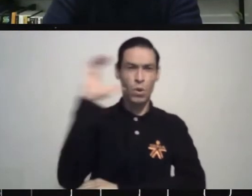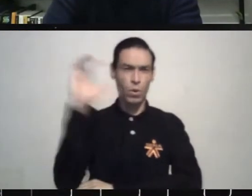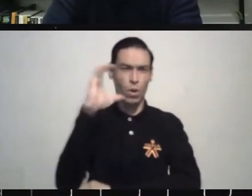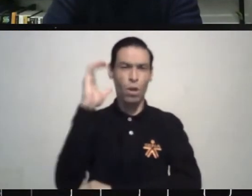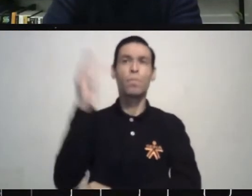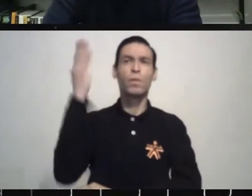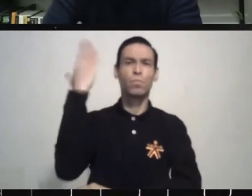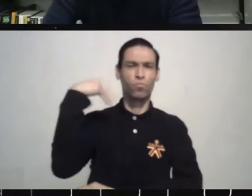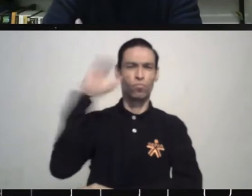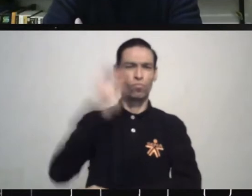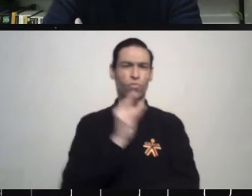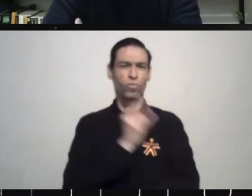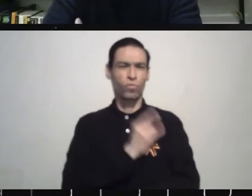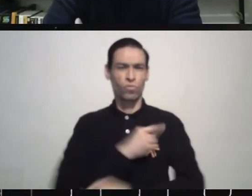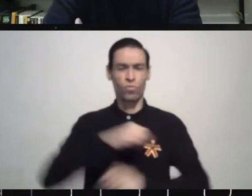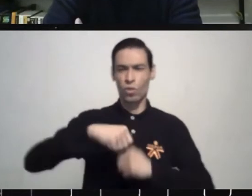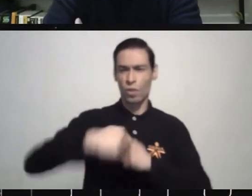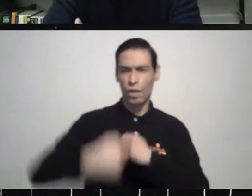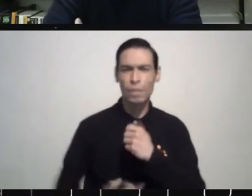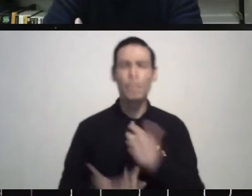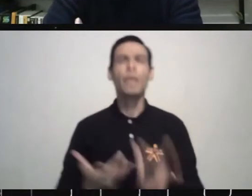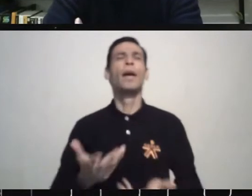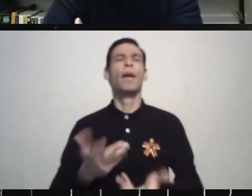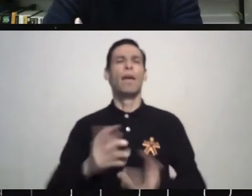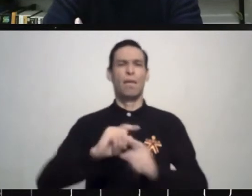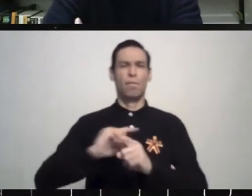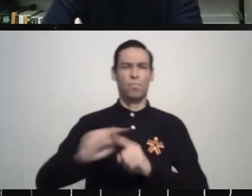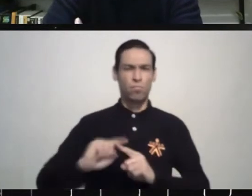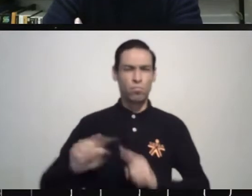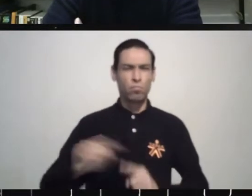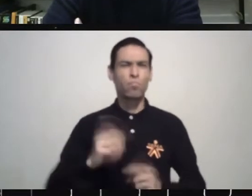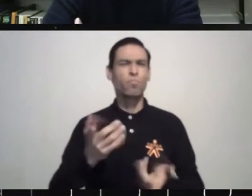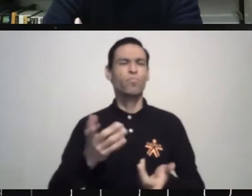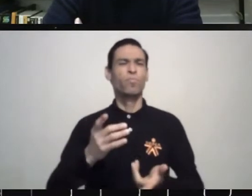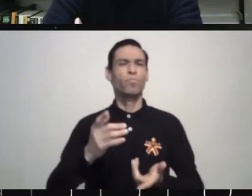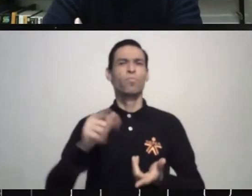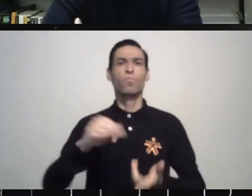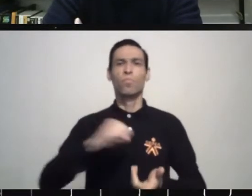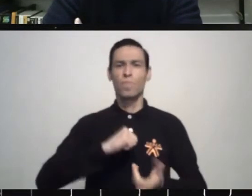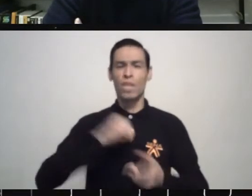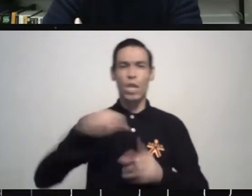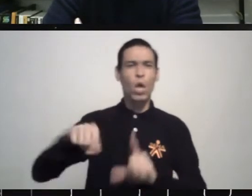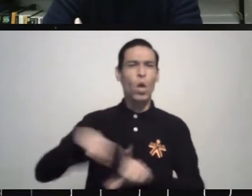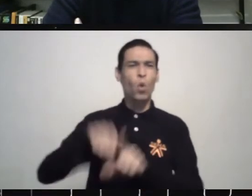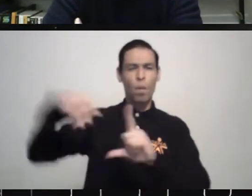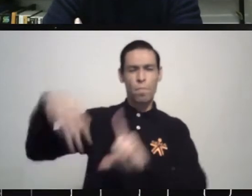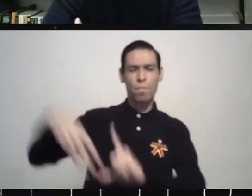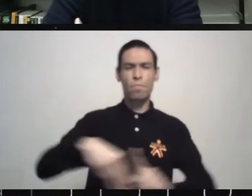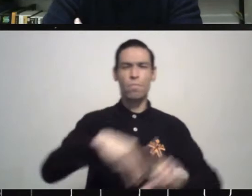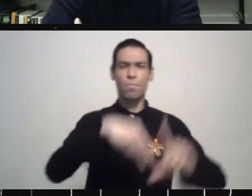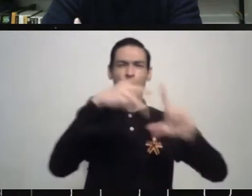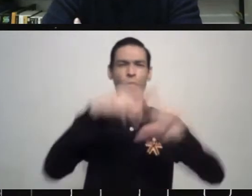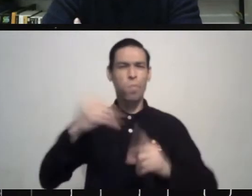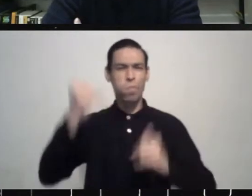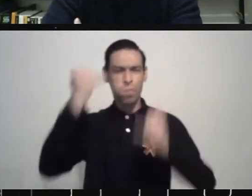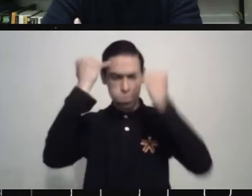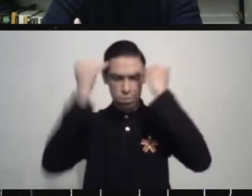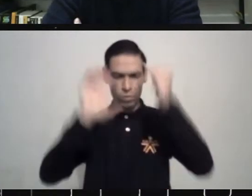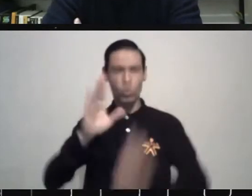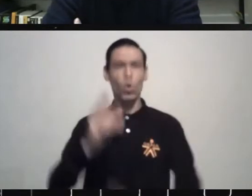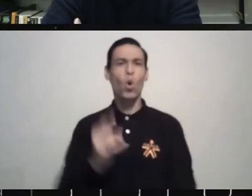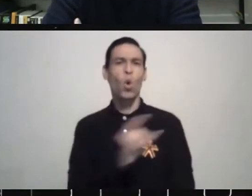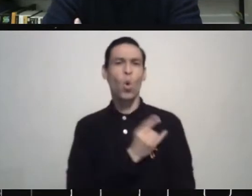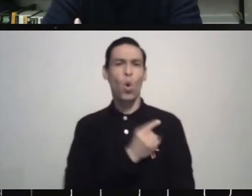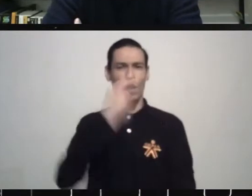Universidad Javeriana, obtuvo también una maestría en industrias creativas, perdón, en escrituras creativas de la Universidad Nacional de